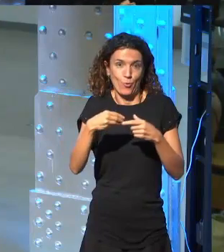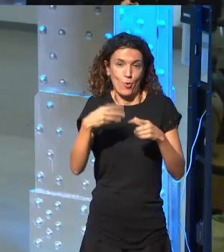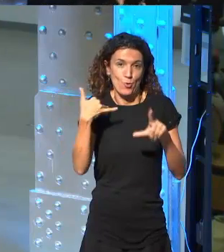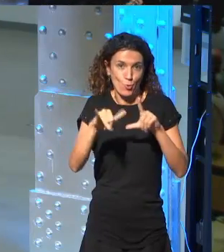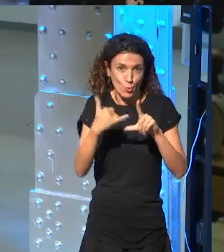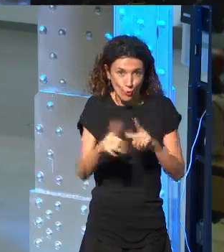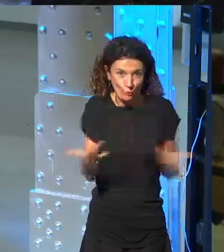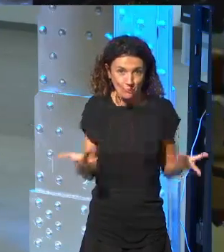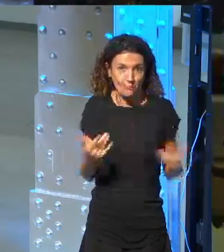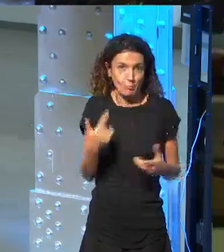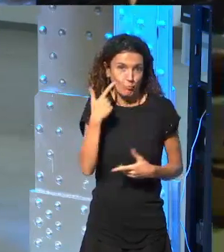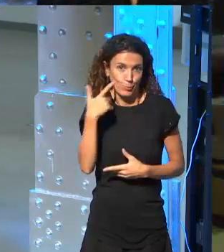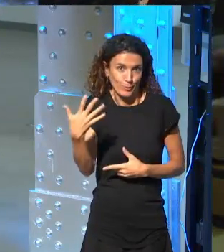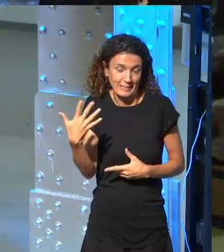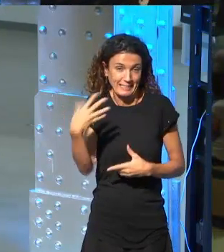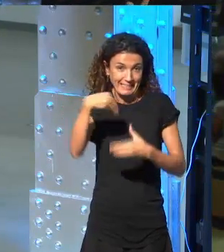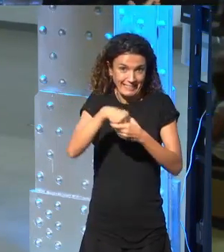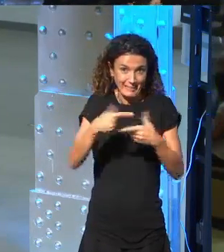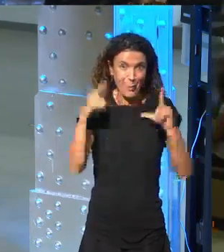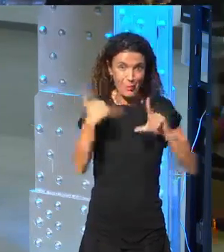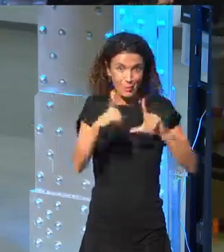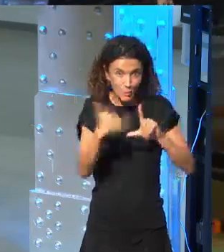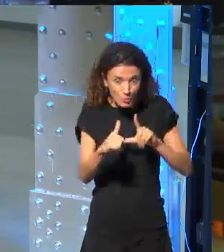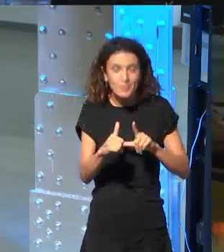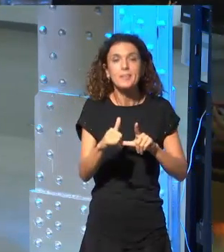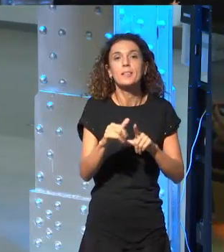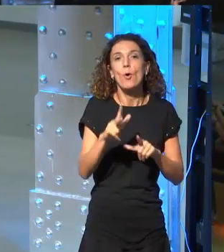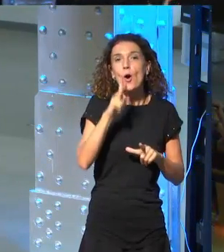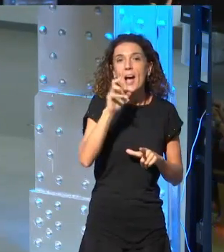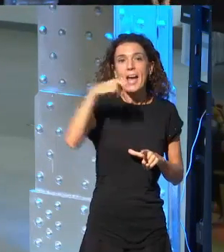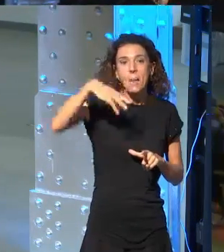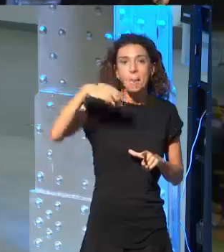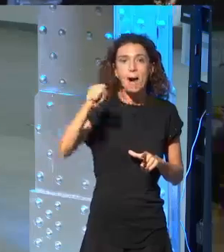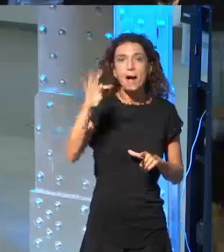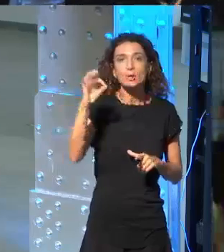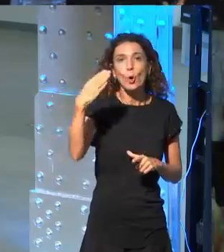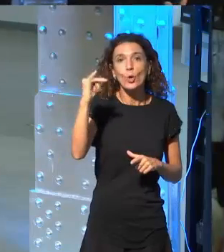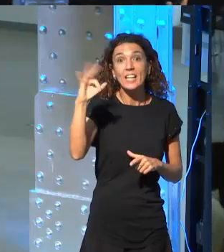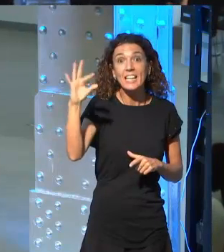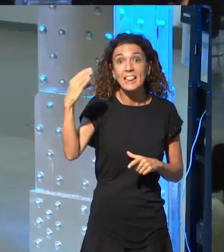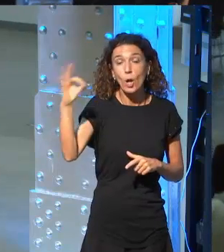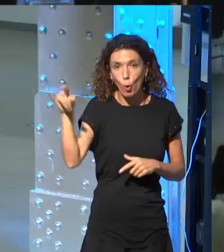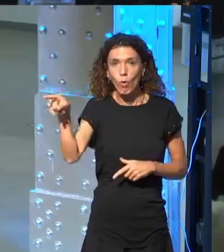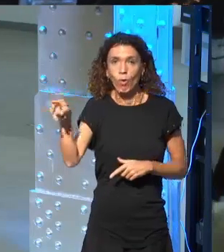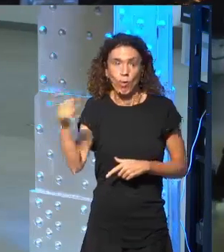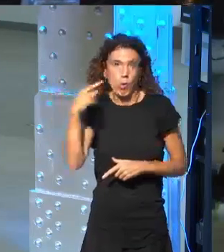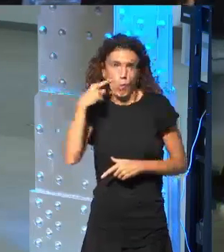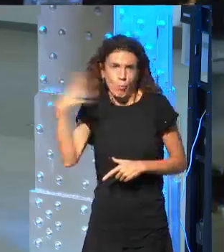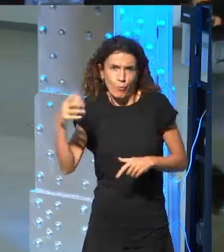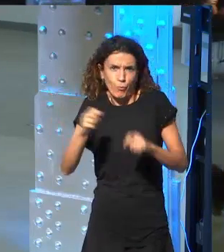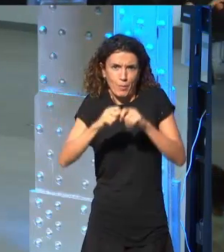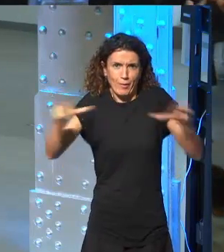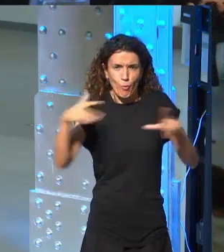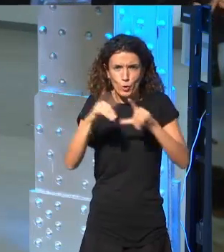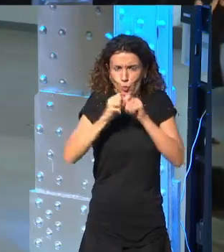estrellada. Estrellada de los tubos con Hematocrítico, que es fenómeno